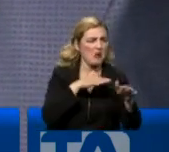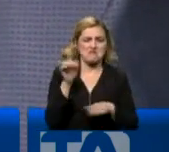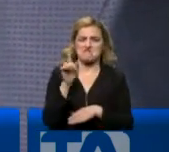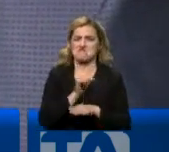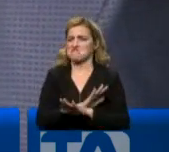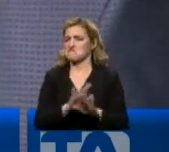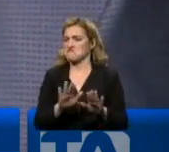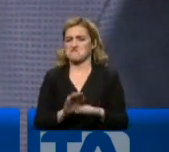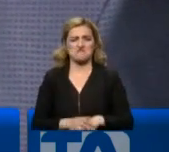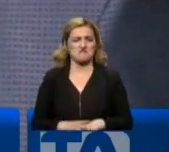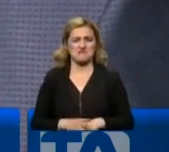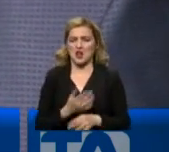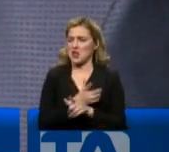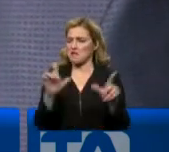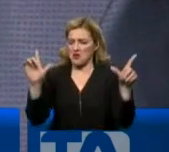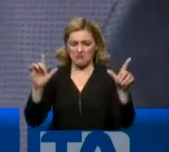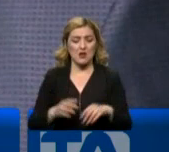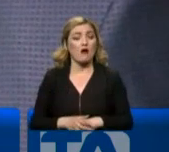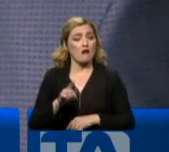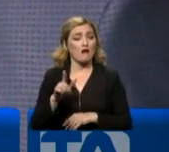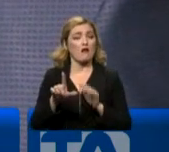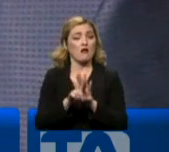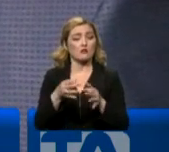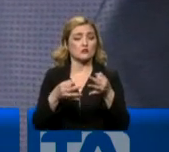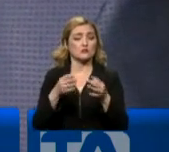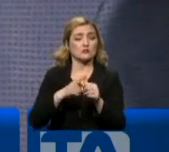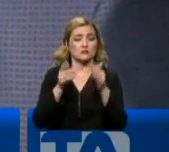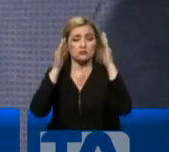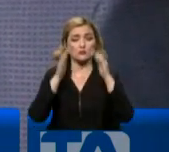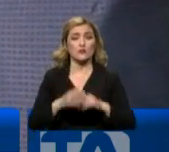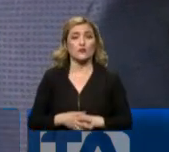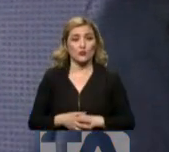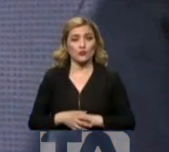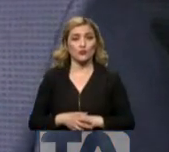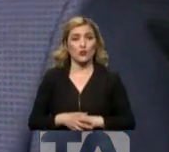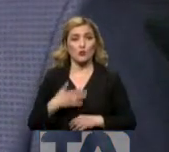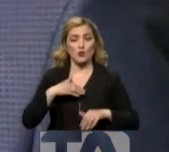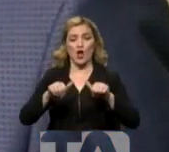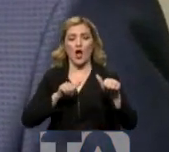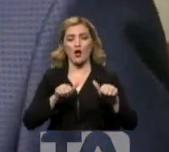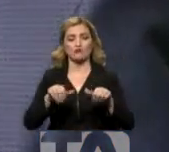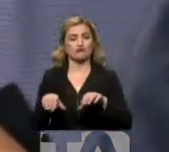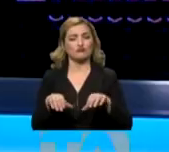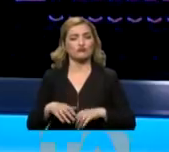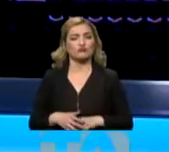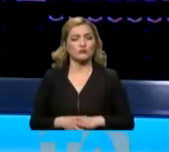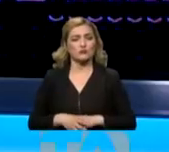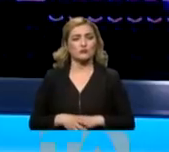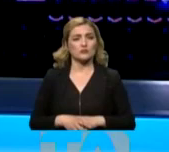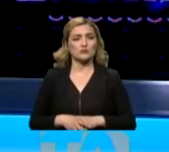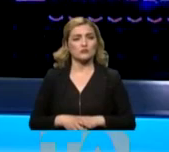cualquier interés. Exclusivamente la ley, la justicia es lo que debe primar y es lo que regirá nuestras actuaciones.